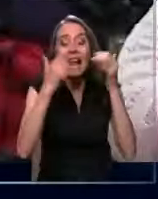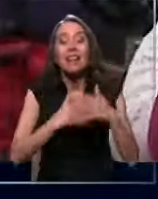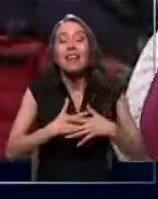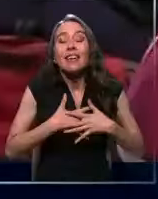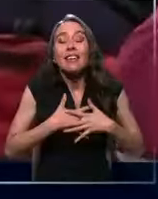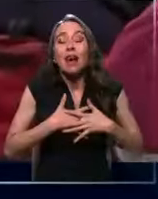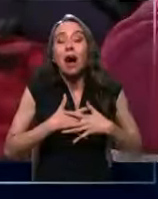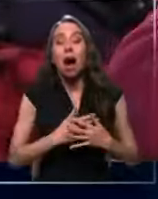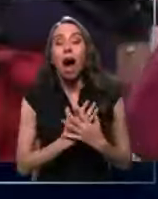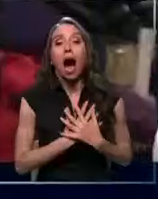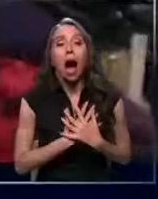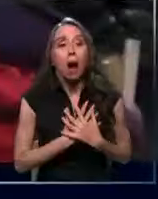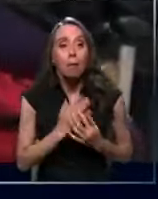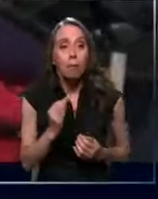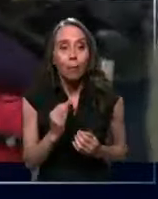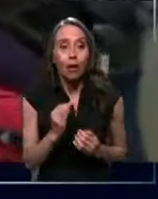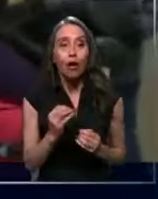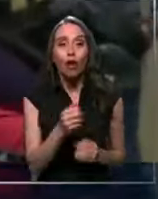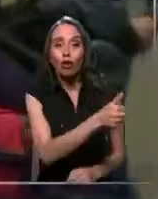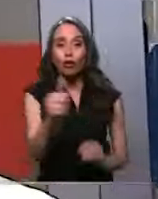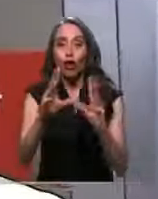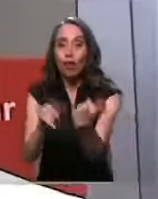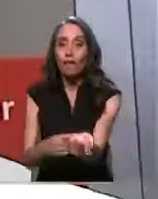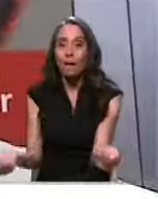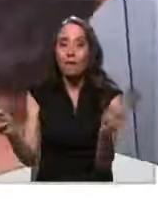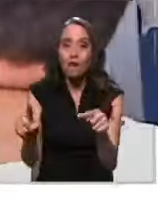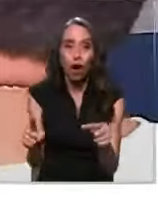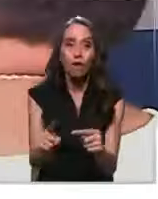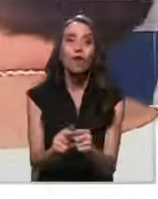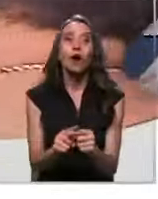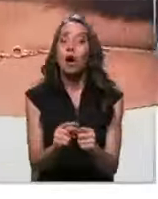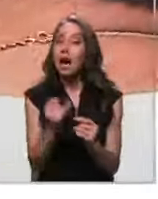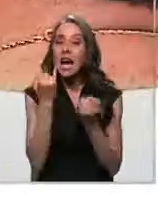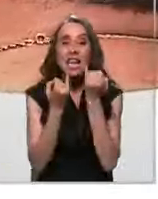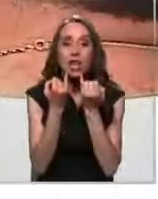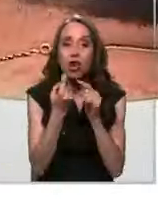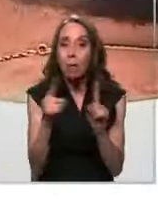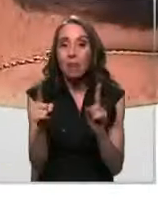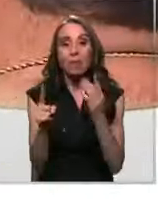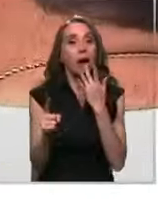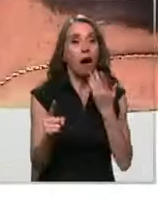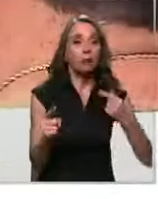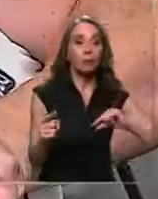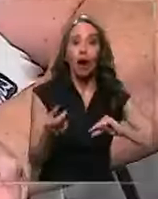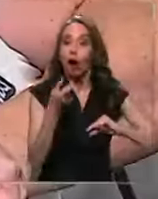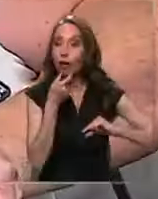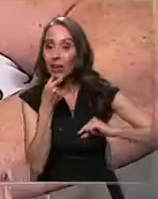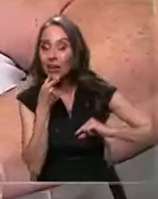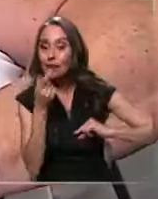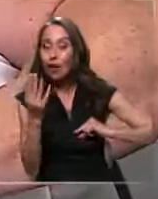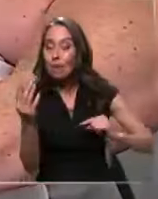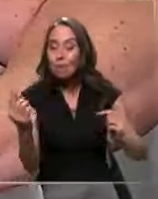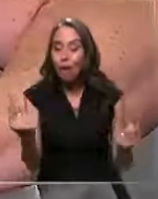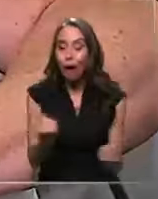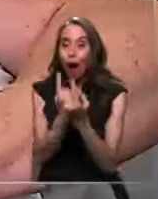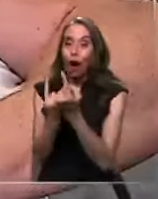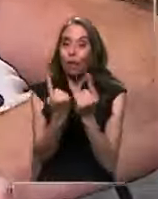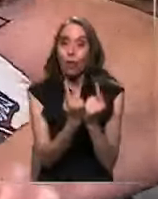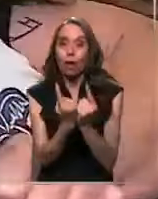love. Having the family back together is good. Pese a la barrera idiomática y a lo que podía significar un encuentro como este,